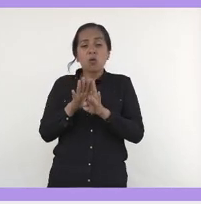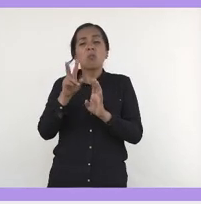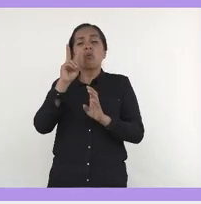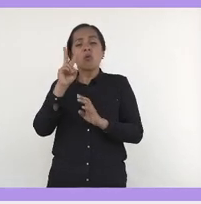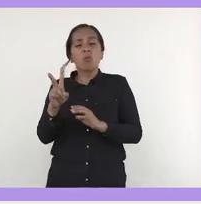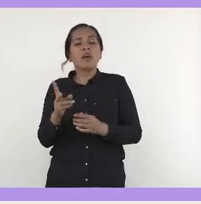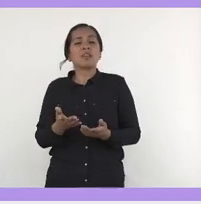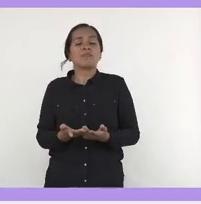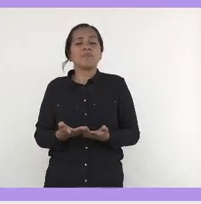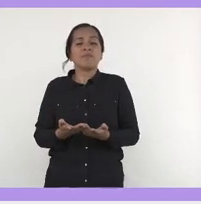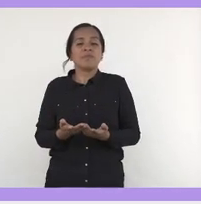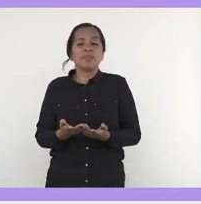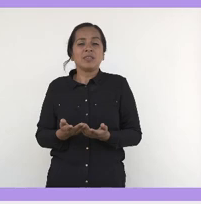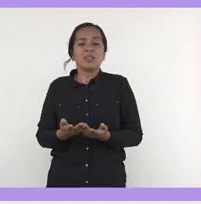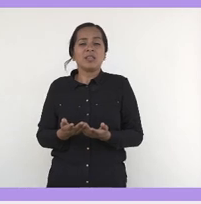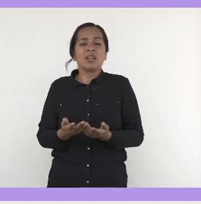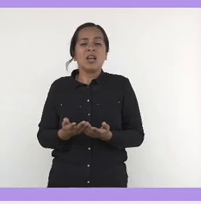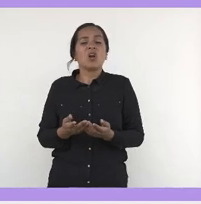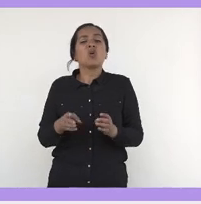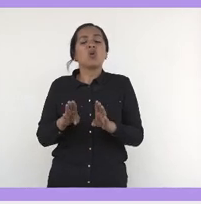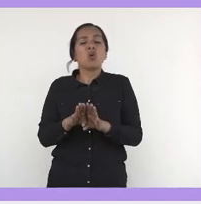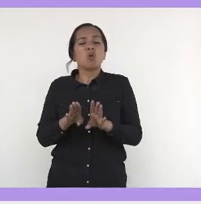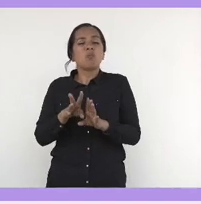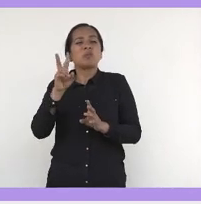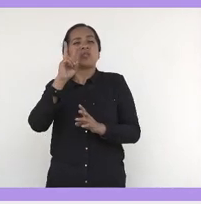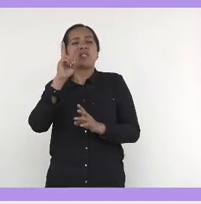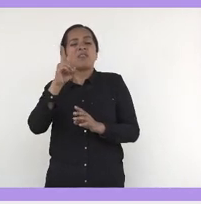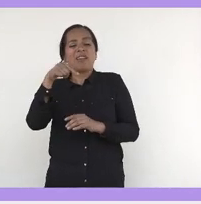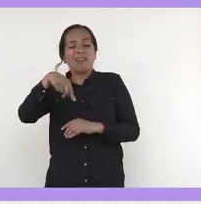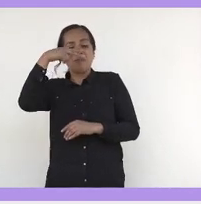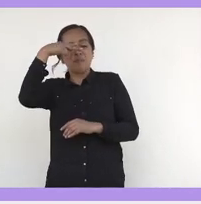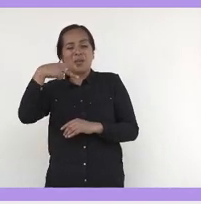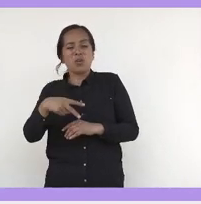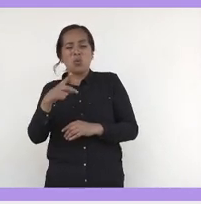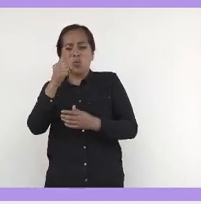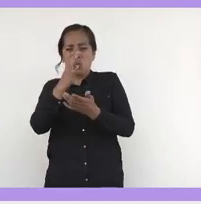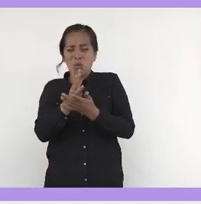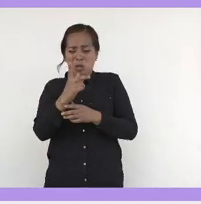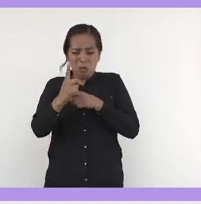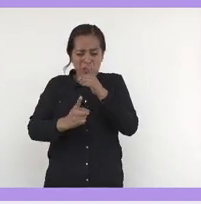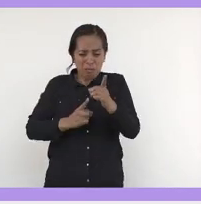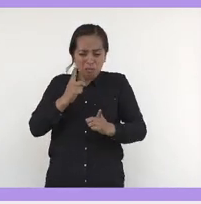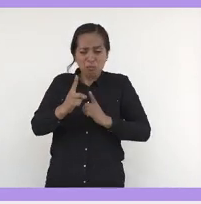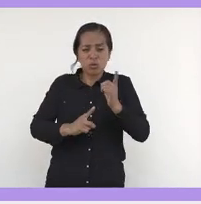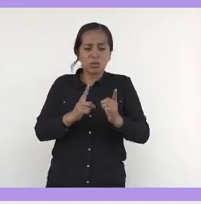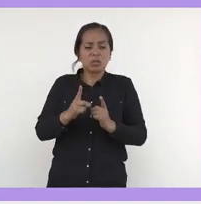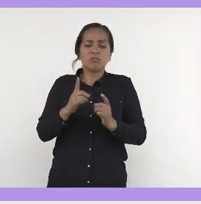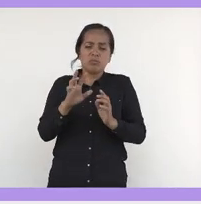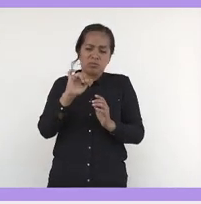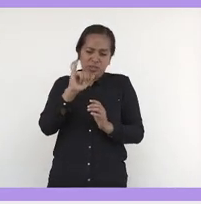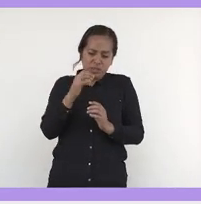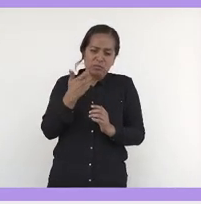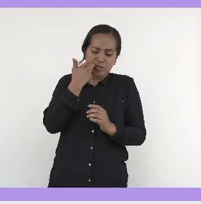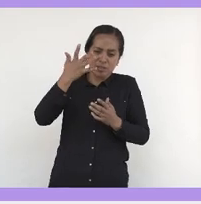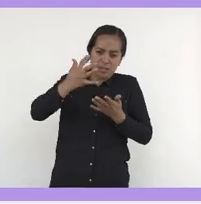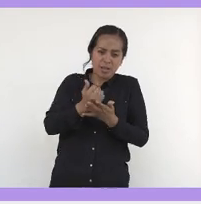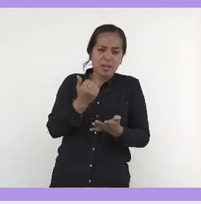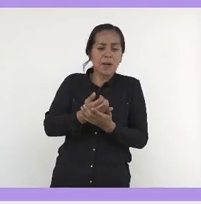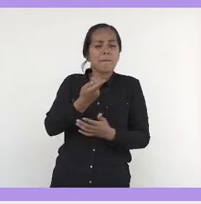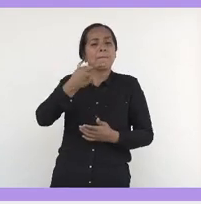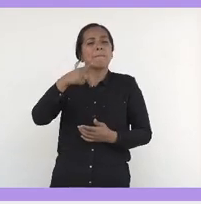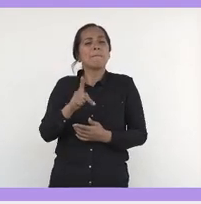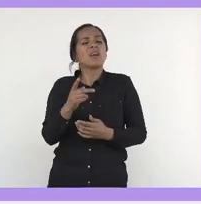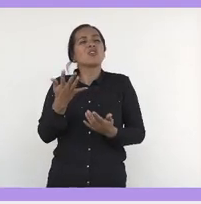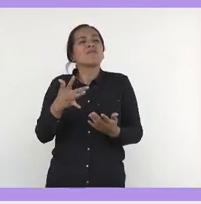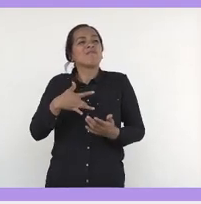En dónde vamos a a visualizar hacia hacia México no solo en la parte deportiva no porque obviamente se aspira a ganar pero pero qué